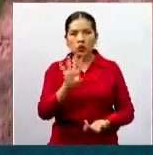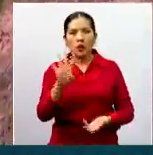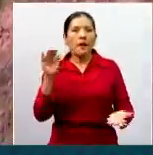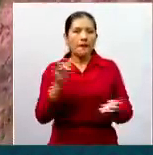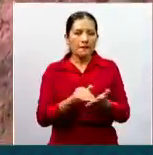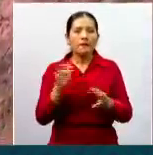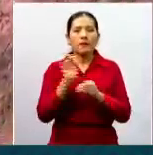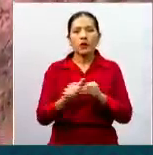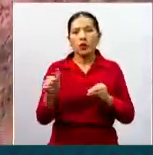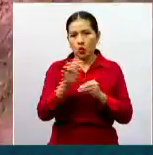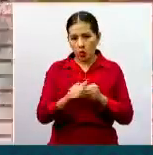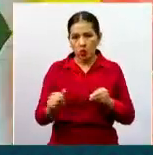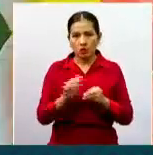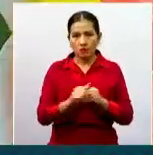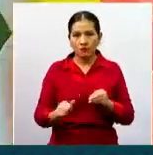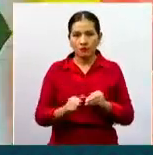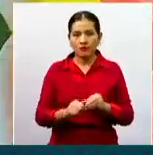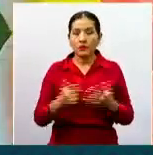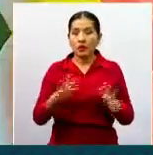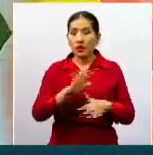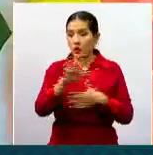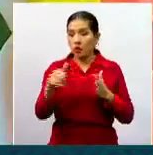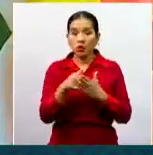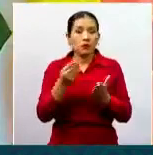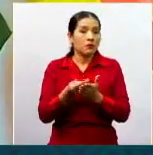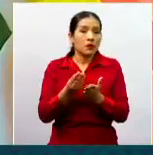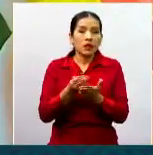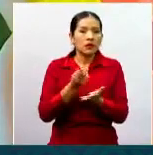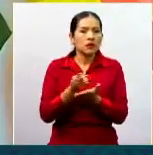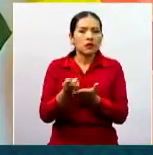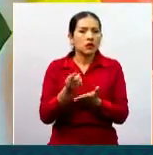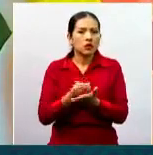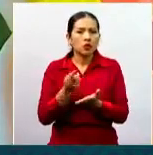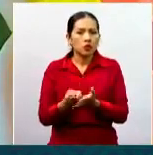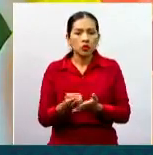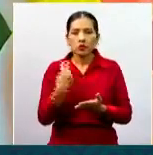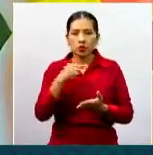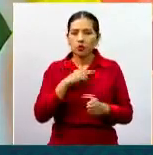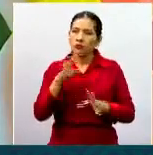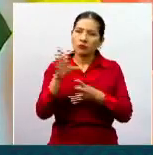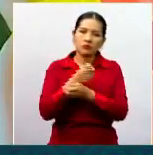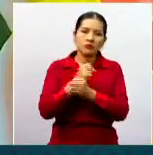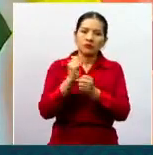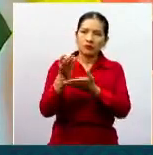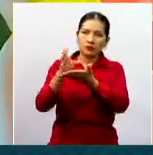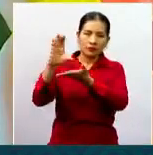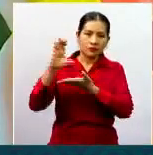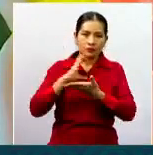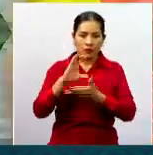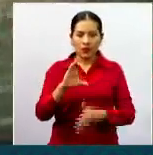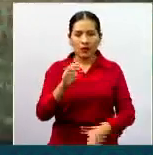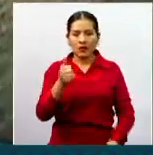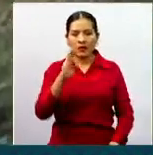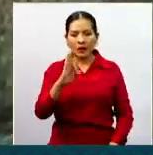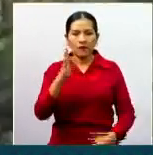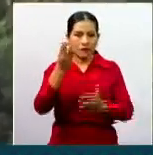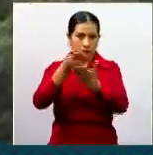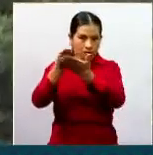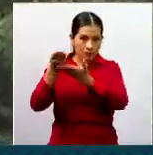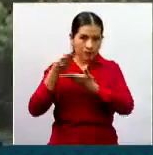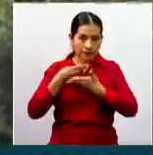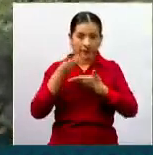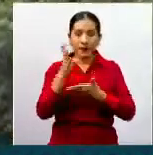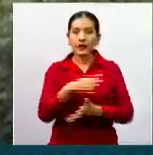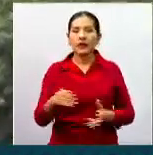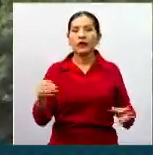$25,254,000 norteamericanos. Estos recursos económicos estamos consiguiendo a través de la CAF y